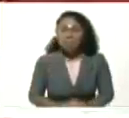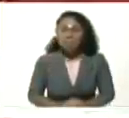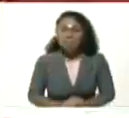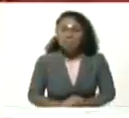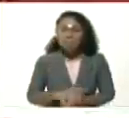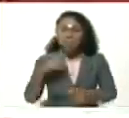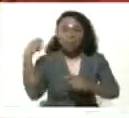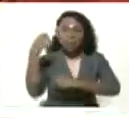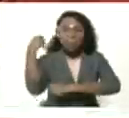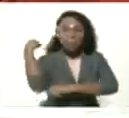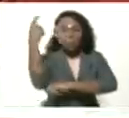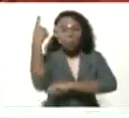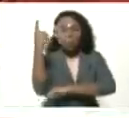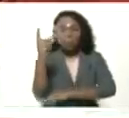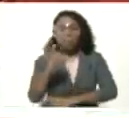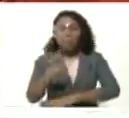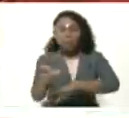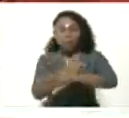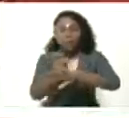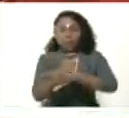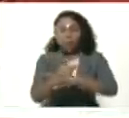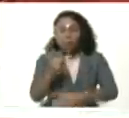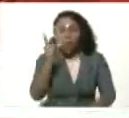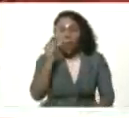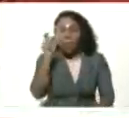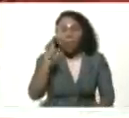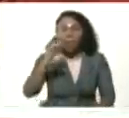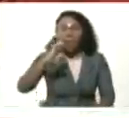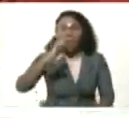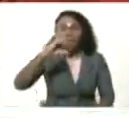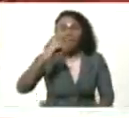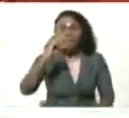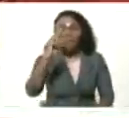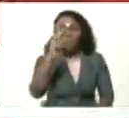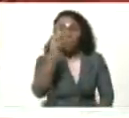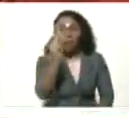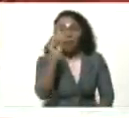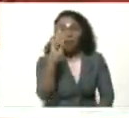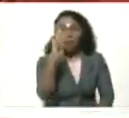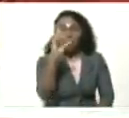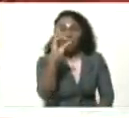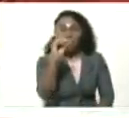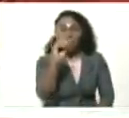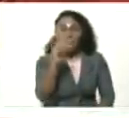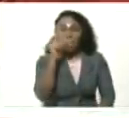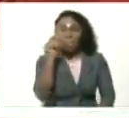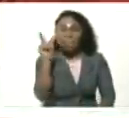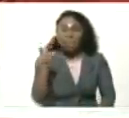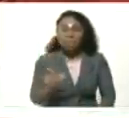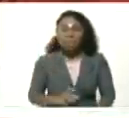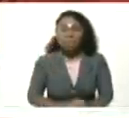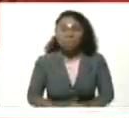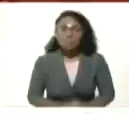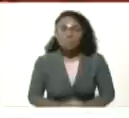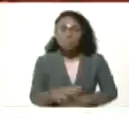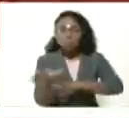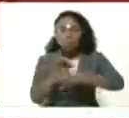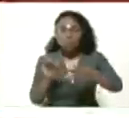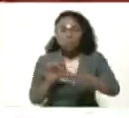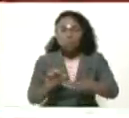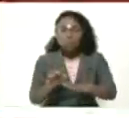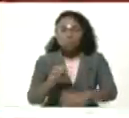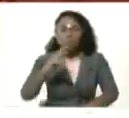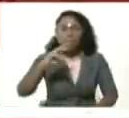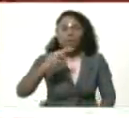candidato a la gobernación, compatriota Eduardo Piñate. Eduardo Piñate, municipio